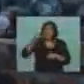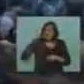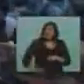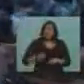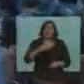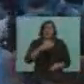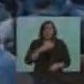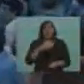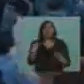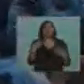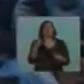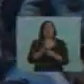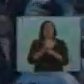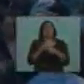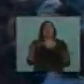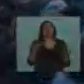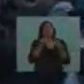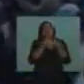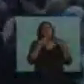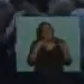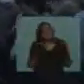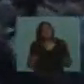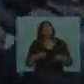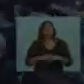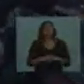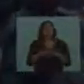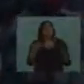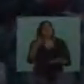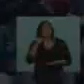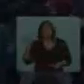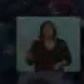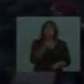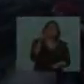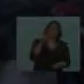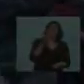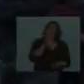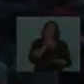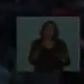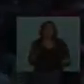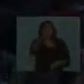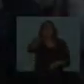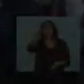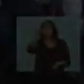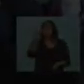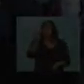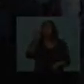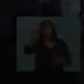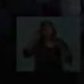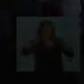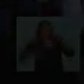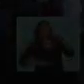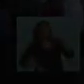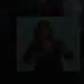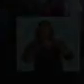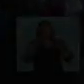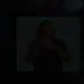fe, lo vamos a poder hacer. Muchas gracias y buenos días a todos y a todas. Y ya saben, nunca menos, siempre